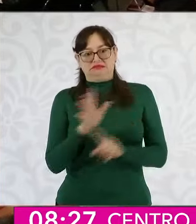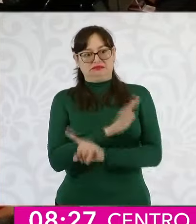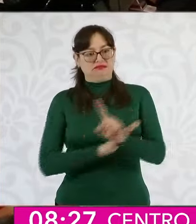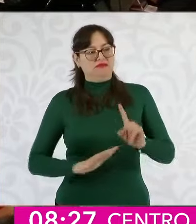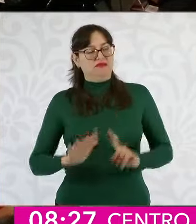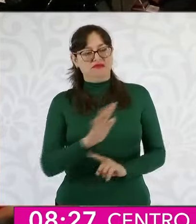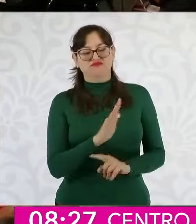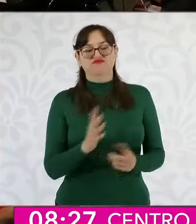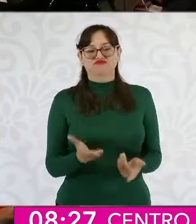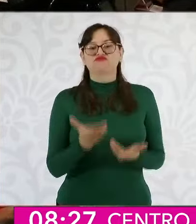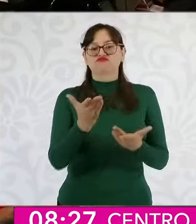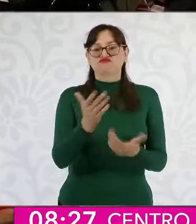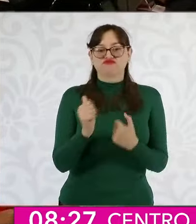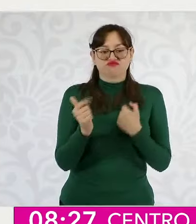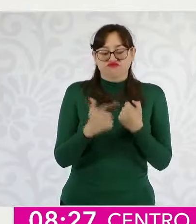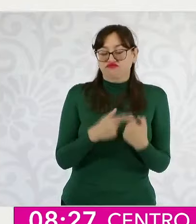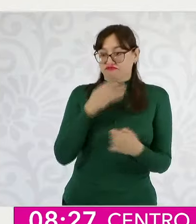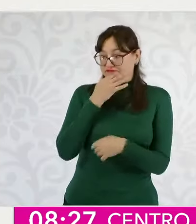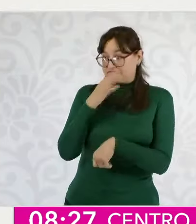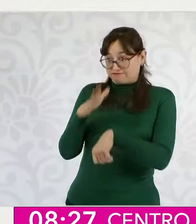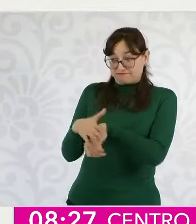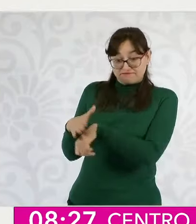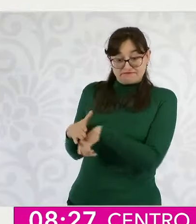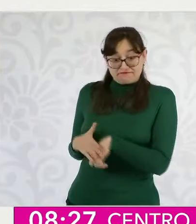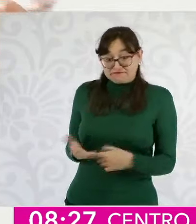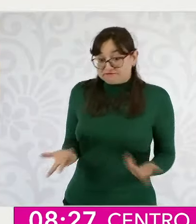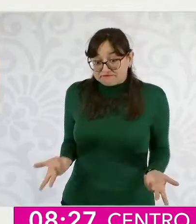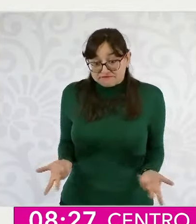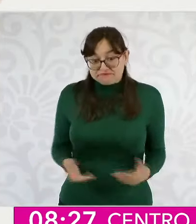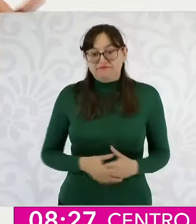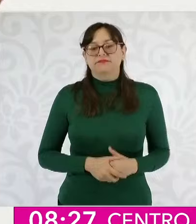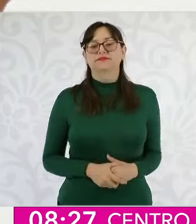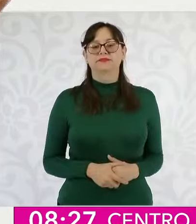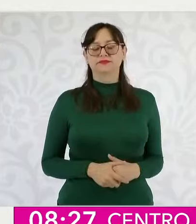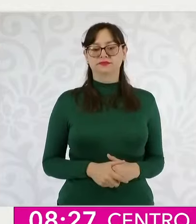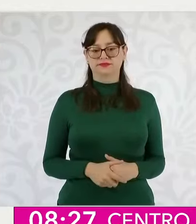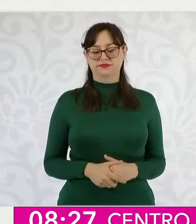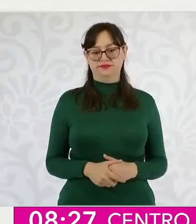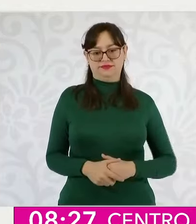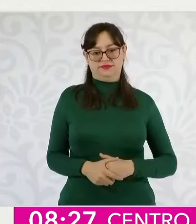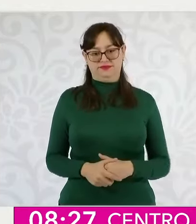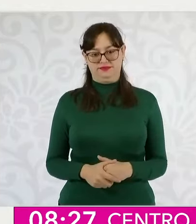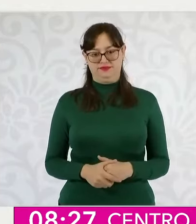Estados Unidos? ¿Qué mensaje les daría? Bueno, primero, aquel que se pone del lado